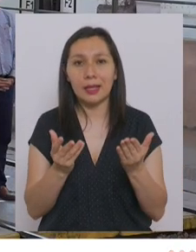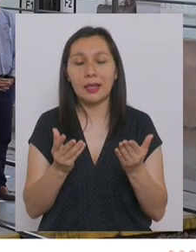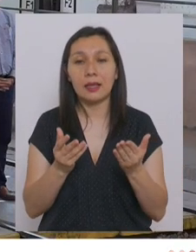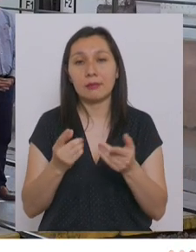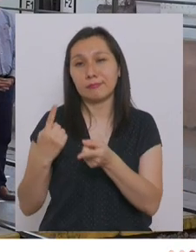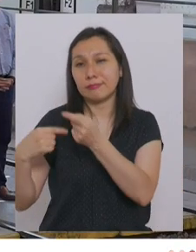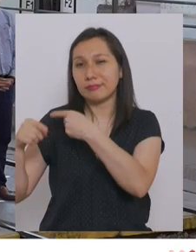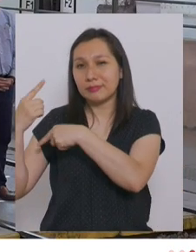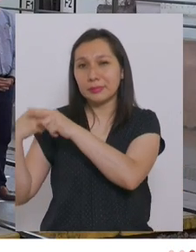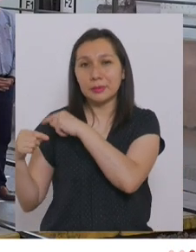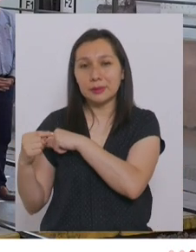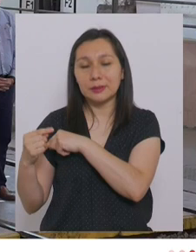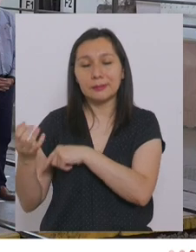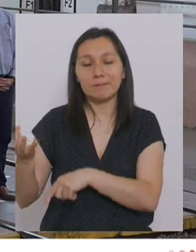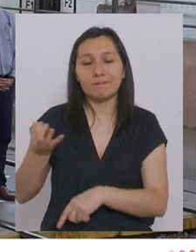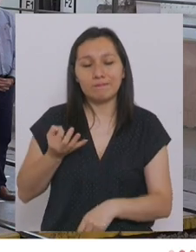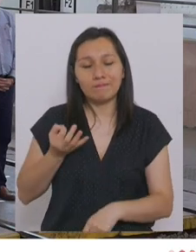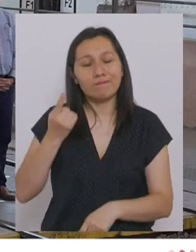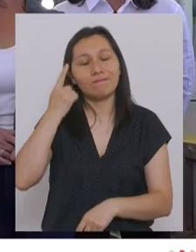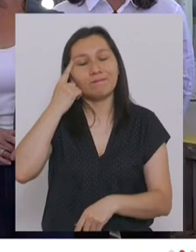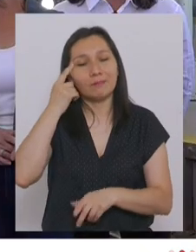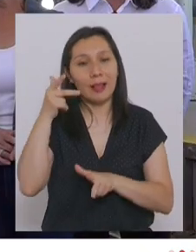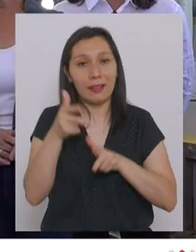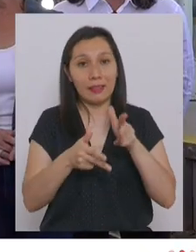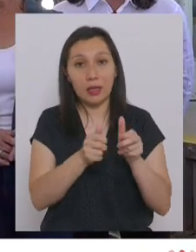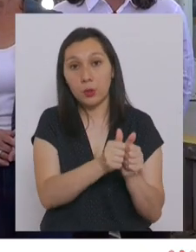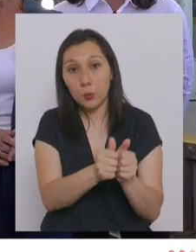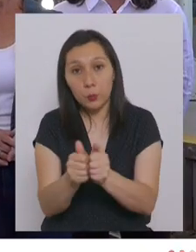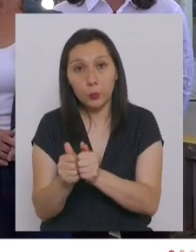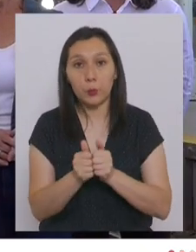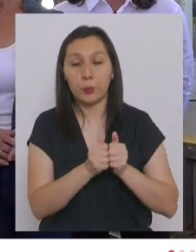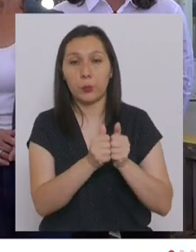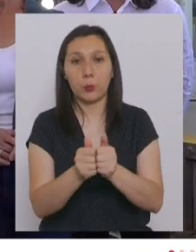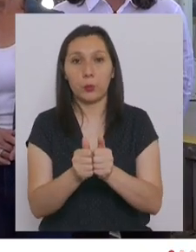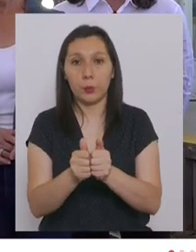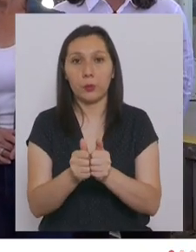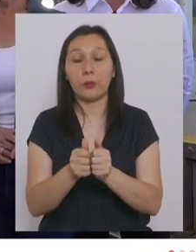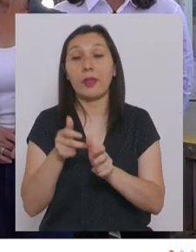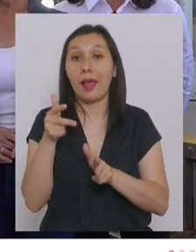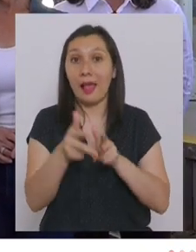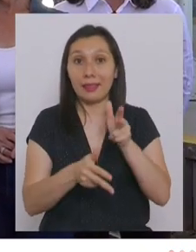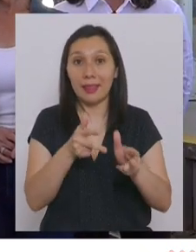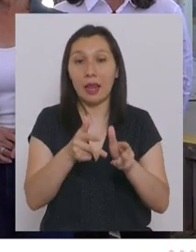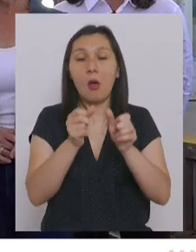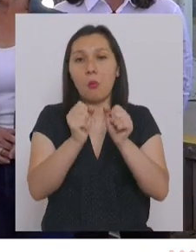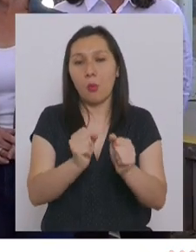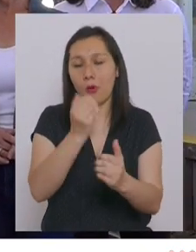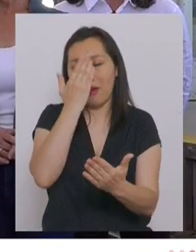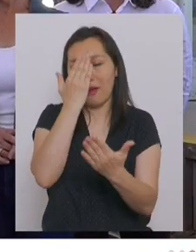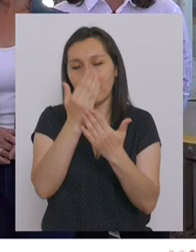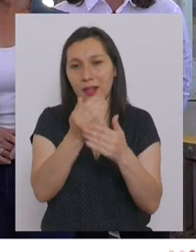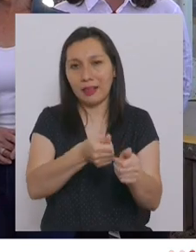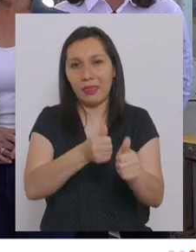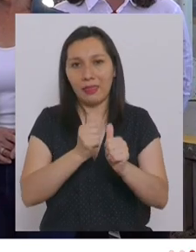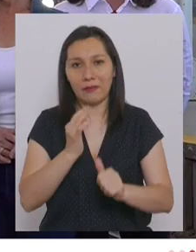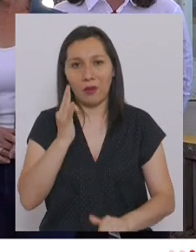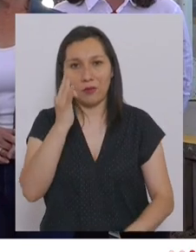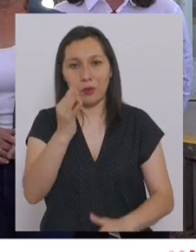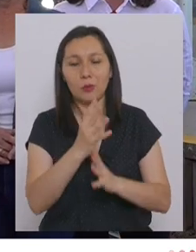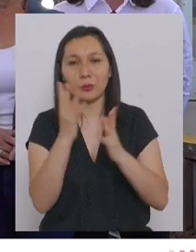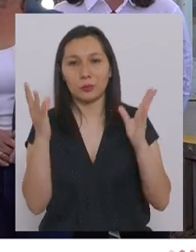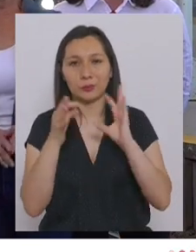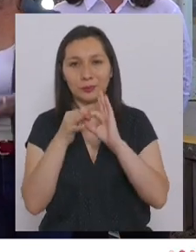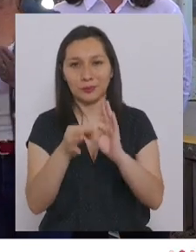la historia nos hace el tren para que juntos en tren podamos enfrentar los desafíos del futuro.